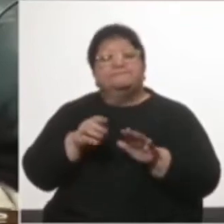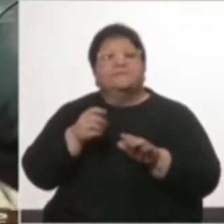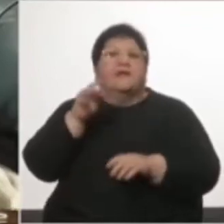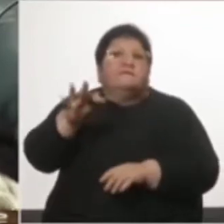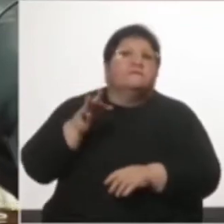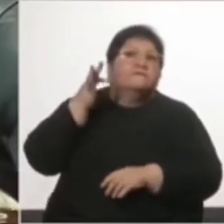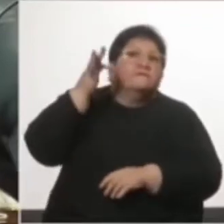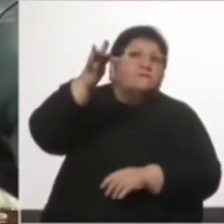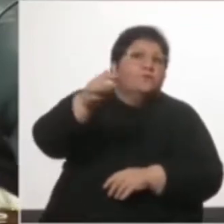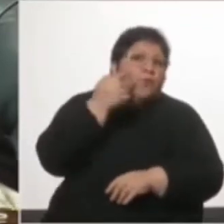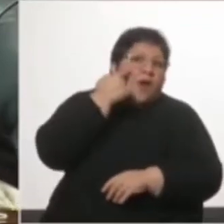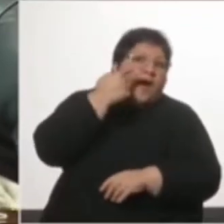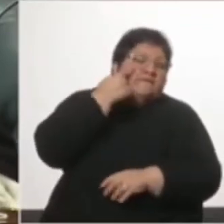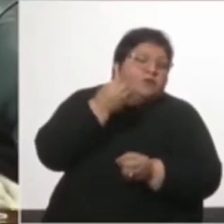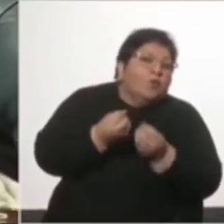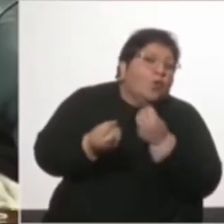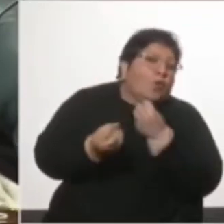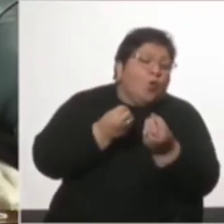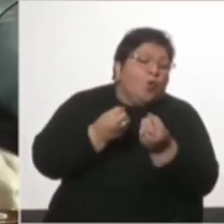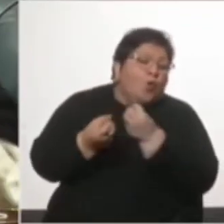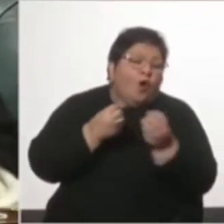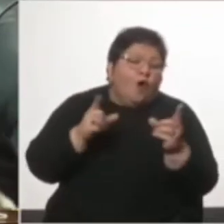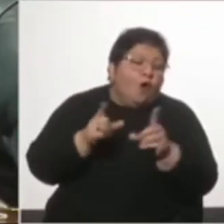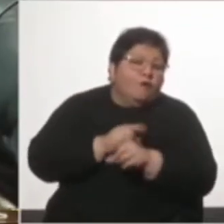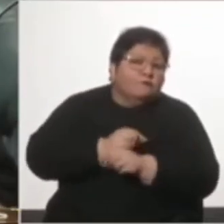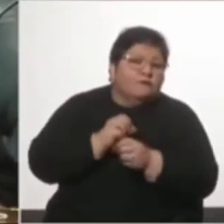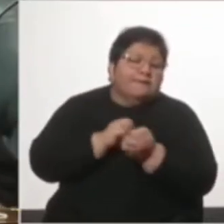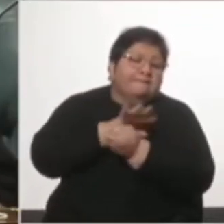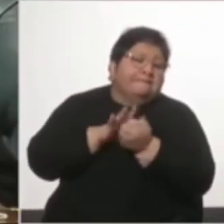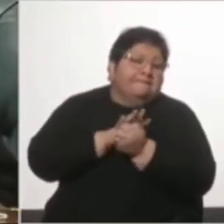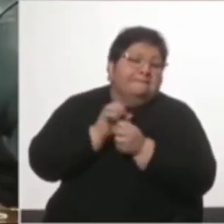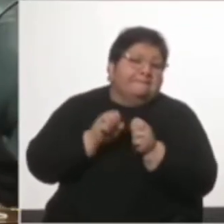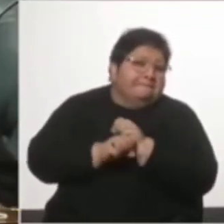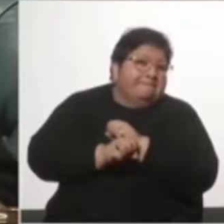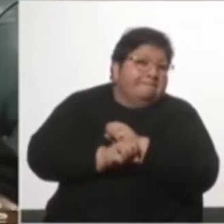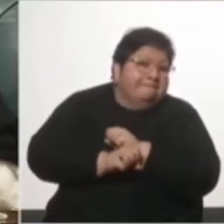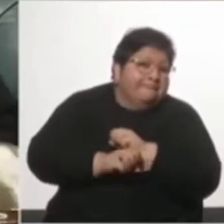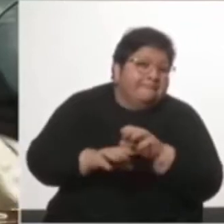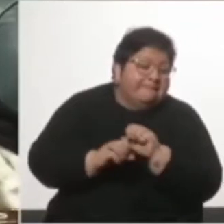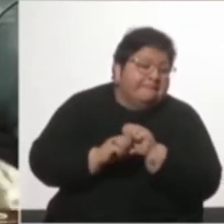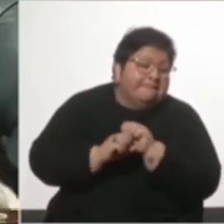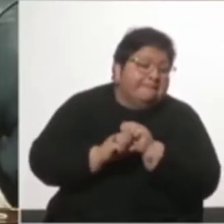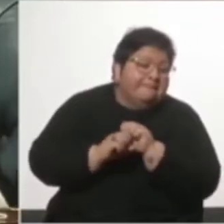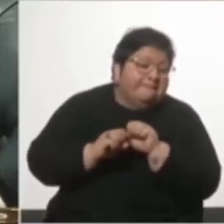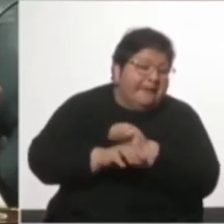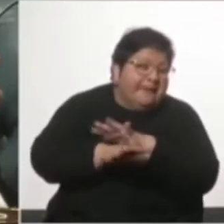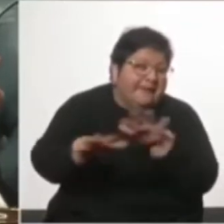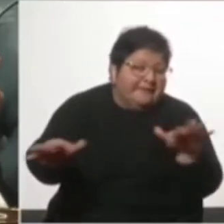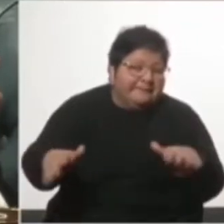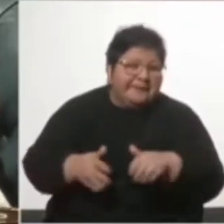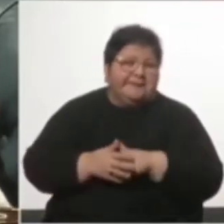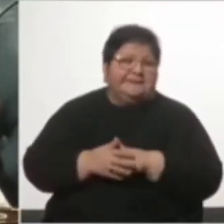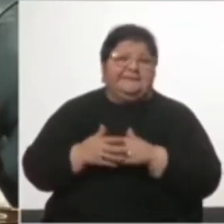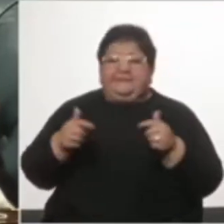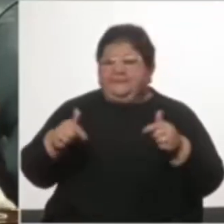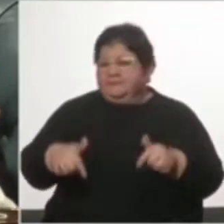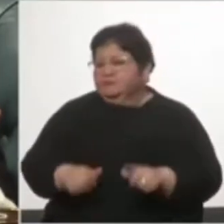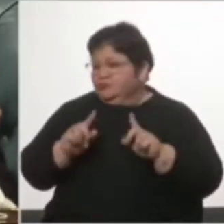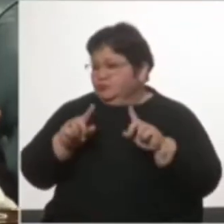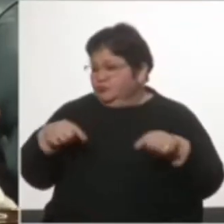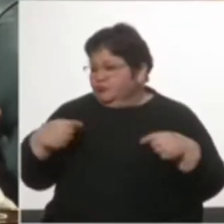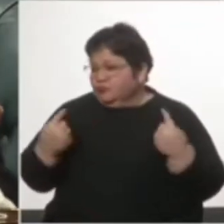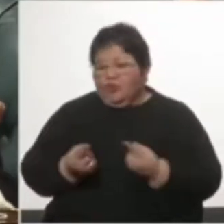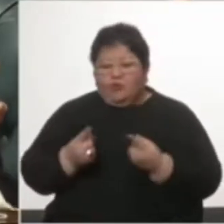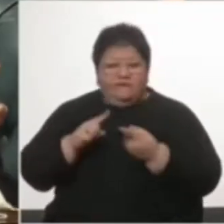de la salida de la pandemia y de su secuencia, porque todos estamos preocupados por eso, porque todos los que estamos acá hemos